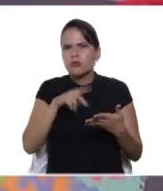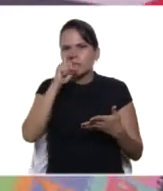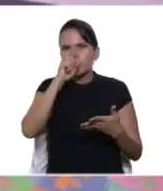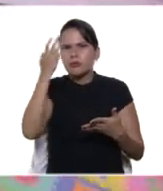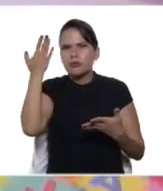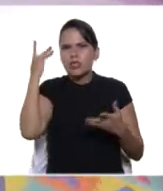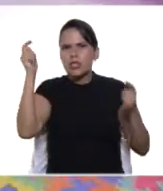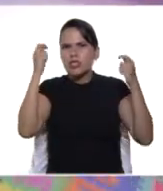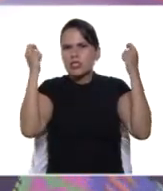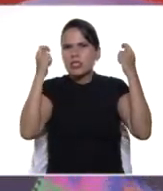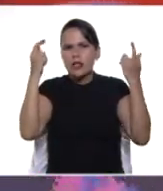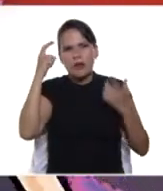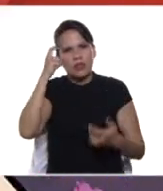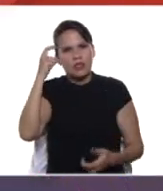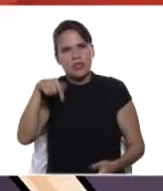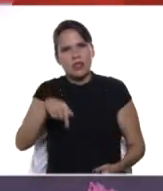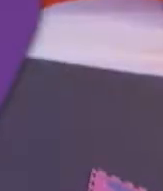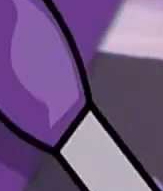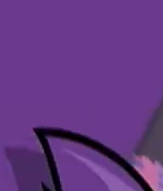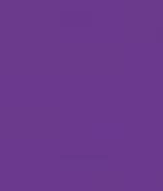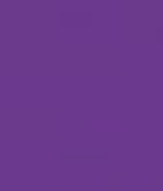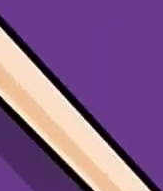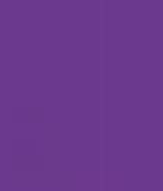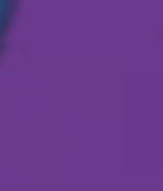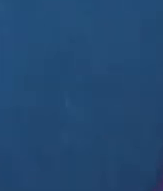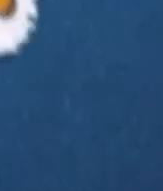se celebra este día?